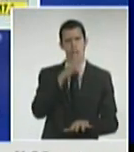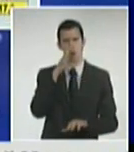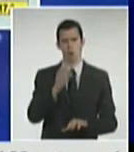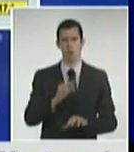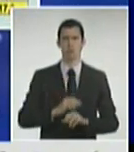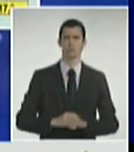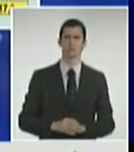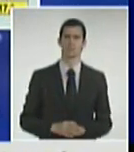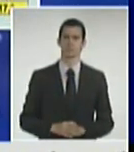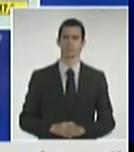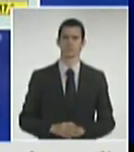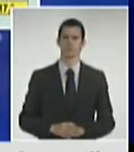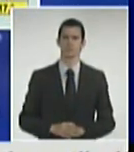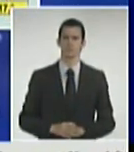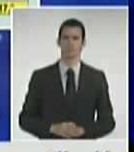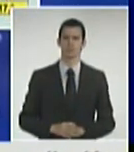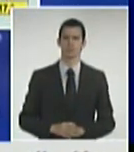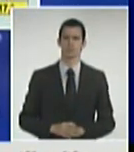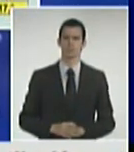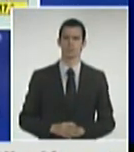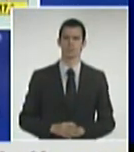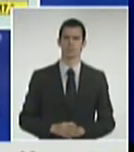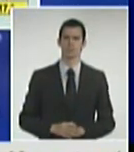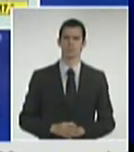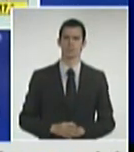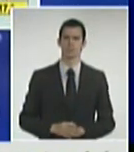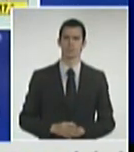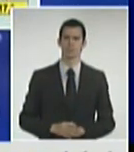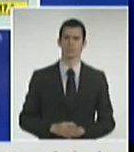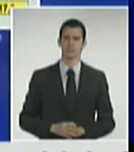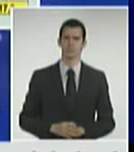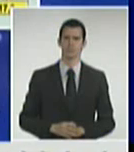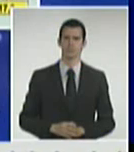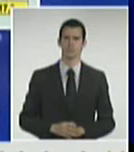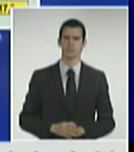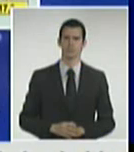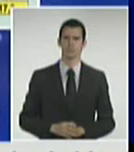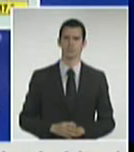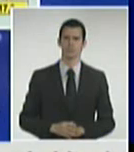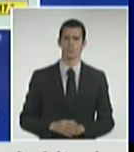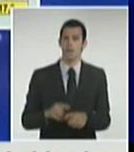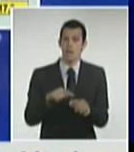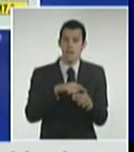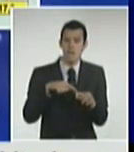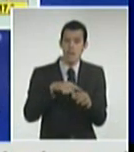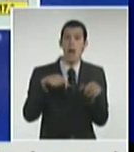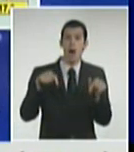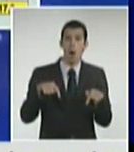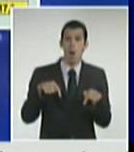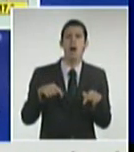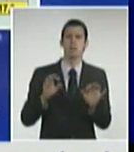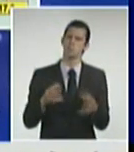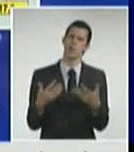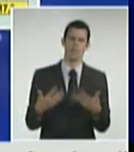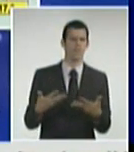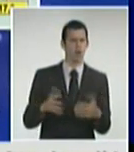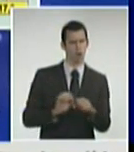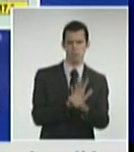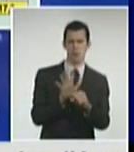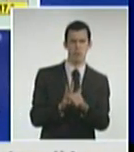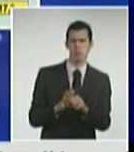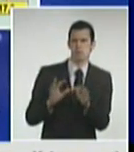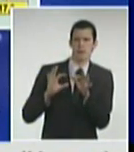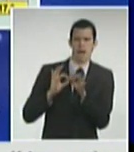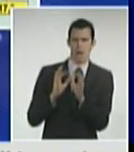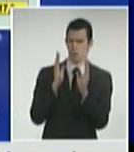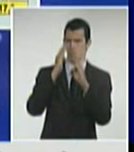100.000 habitantes. Es la que podemos decir como con una incidencia baja en nuestro país. Y ahí tienen la curva